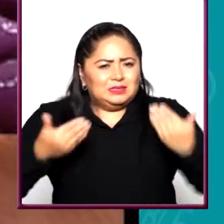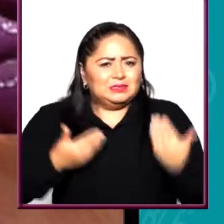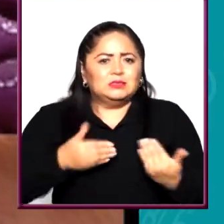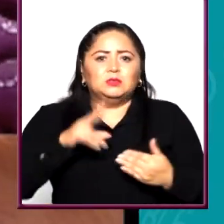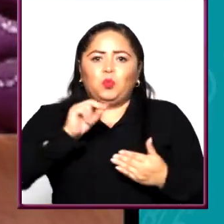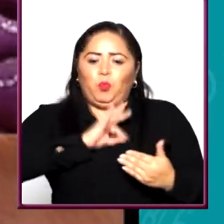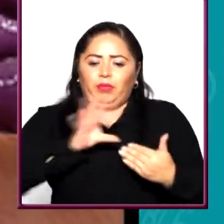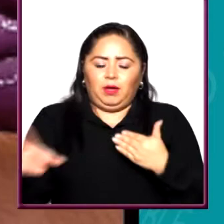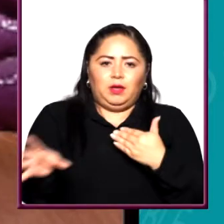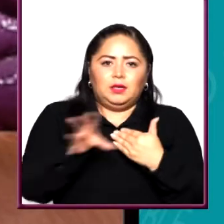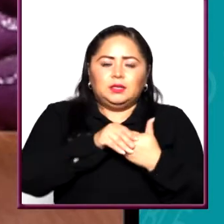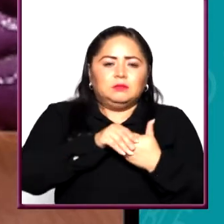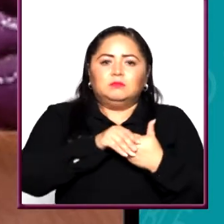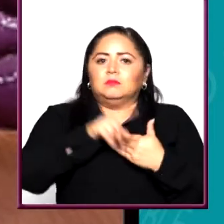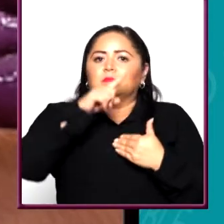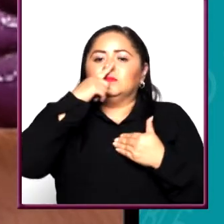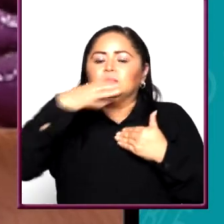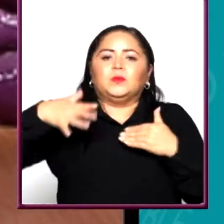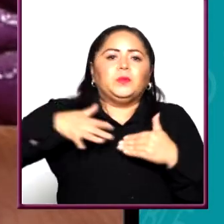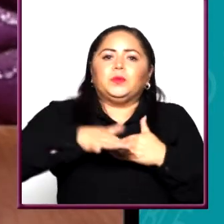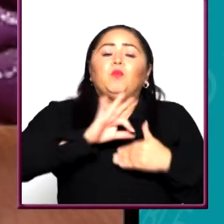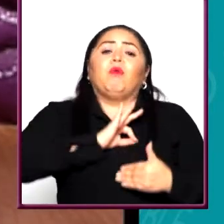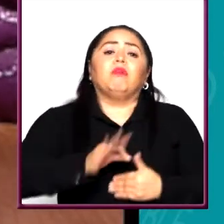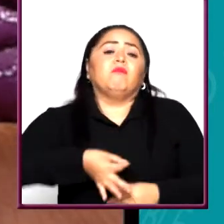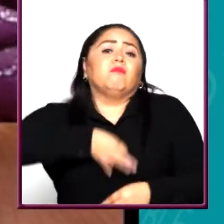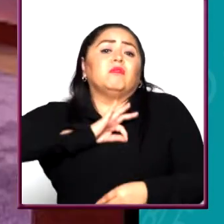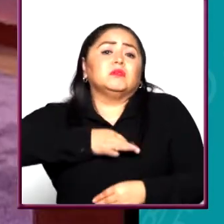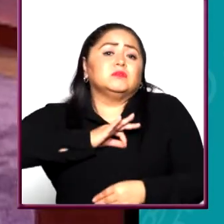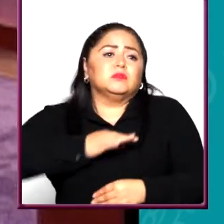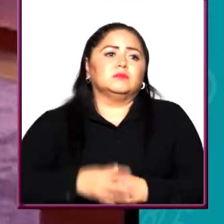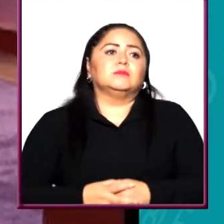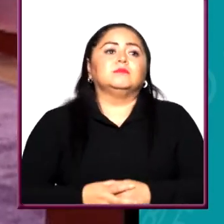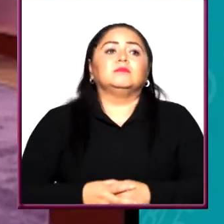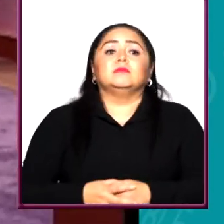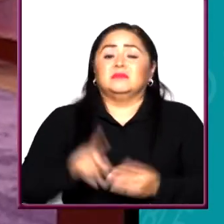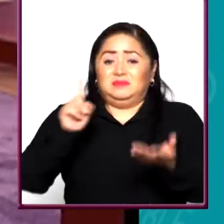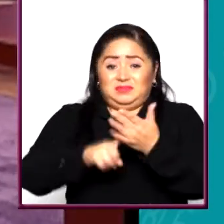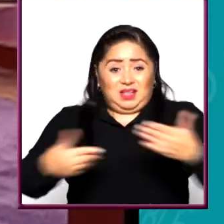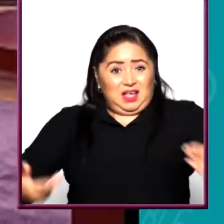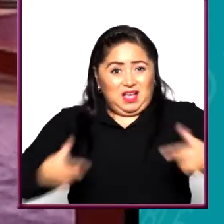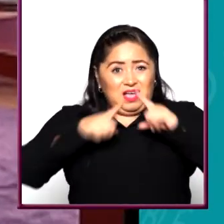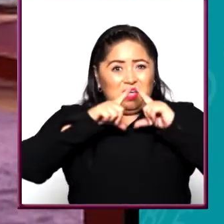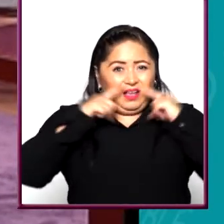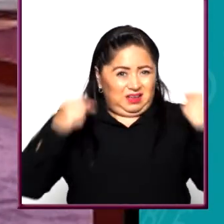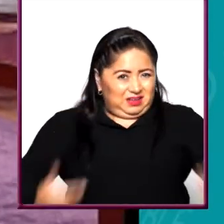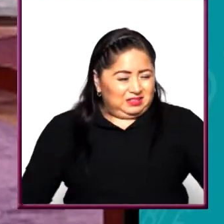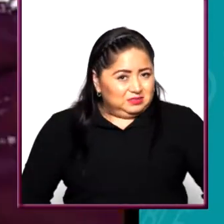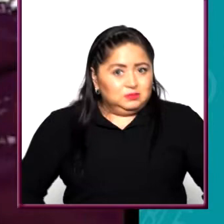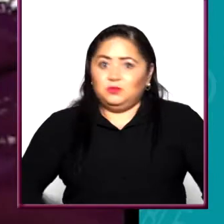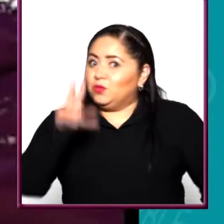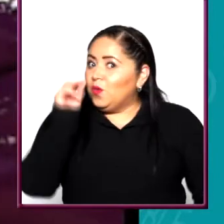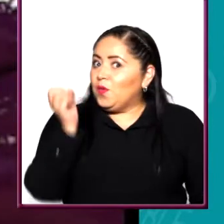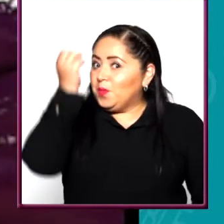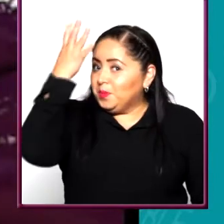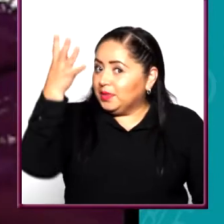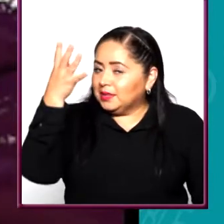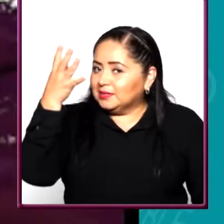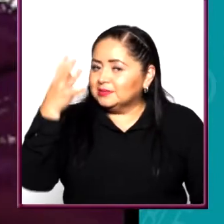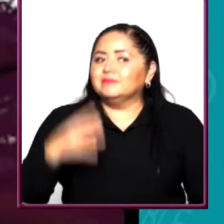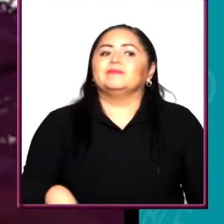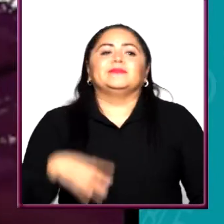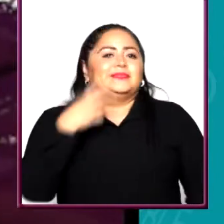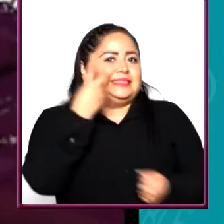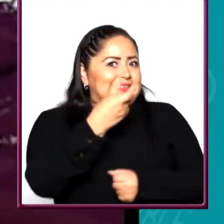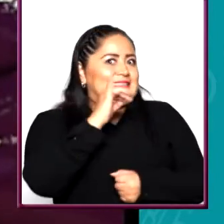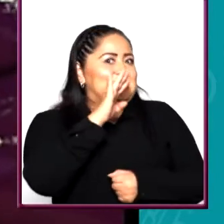no dejan que transpires bien y pueden favorecer una infección. Los pantiprotectores, no lo olvides.